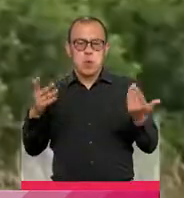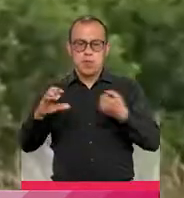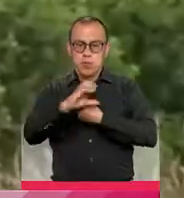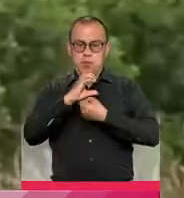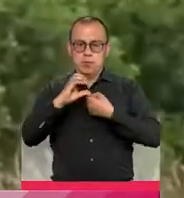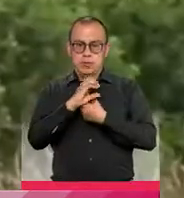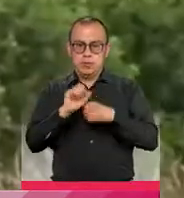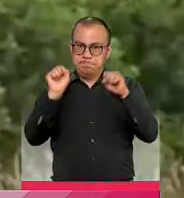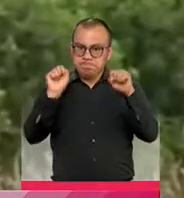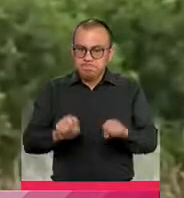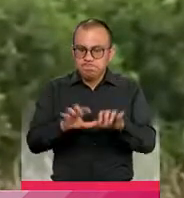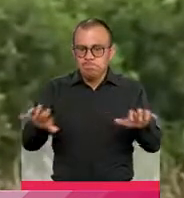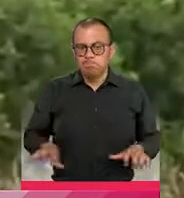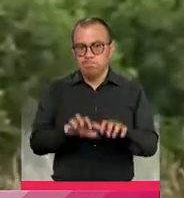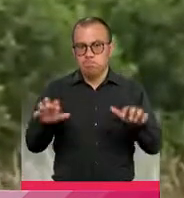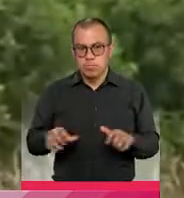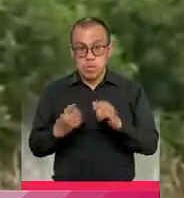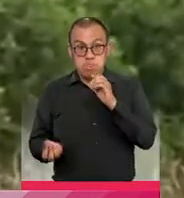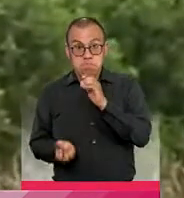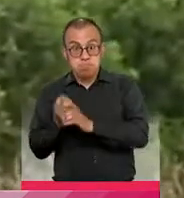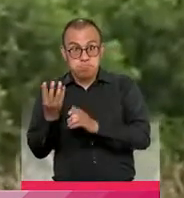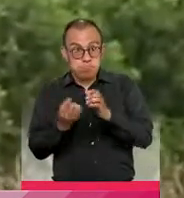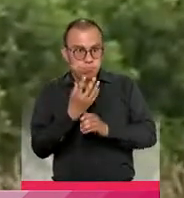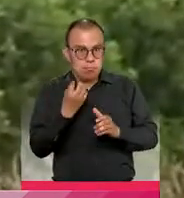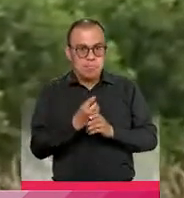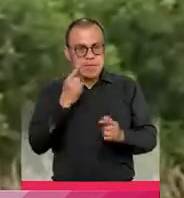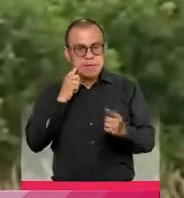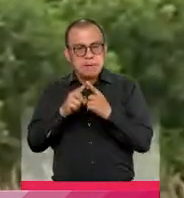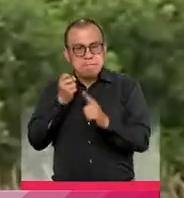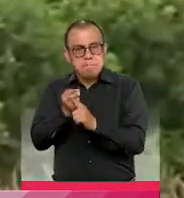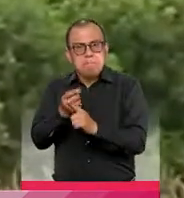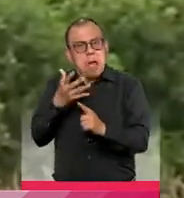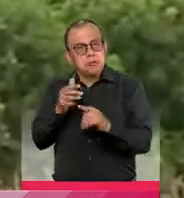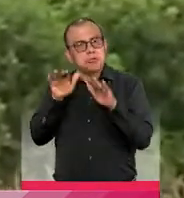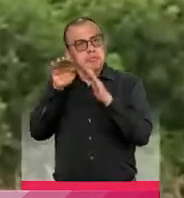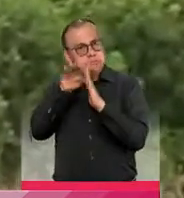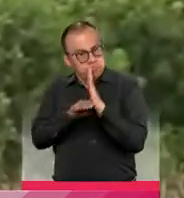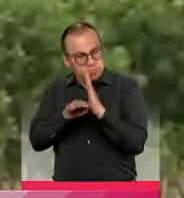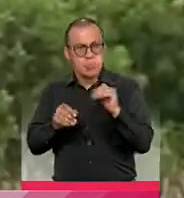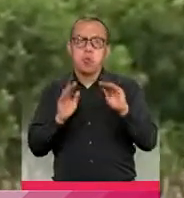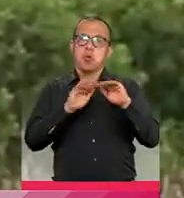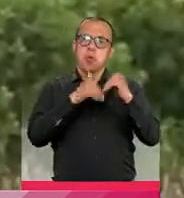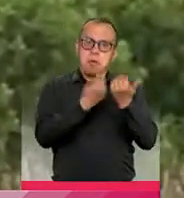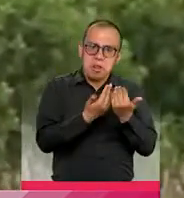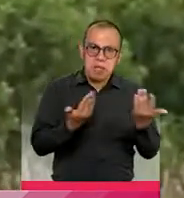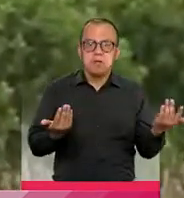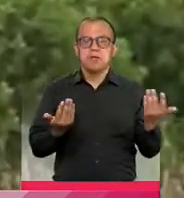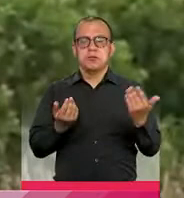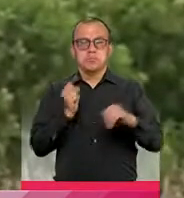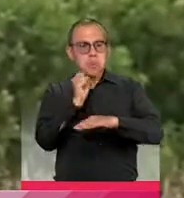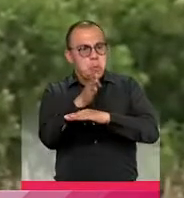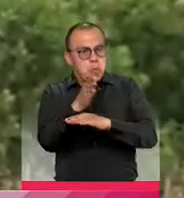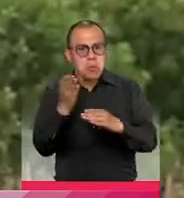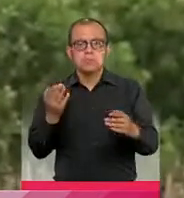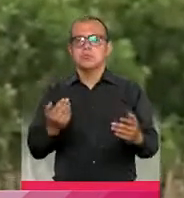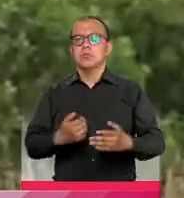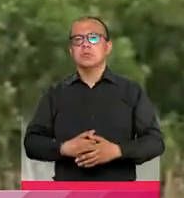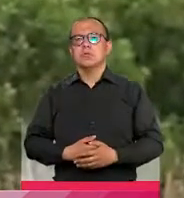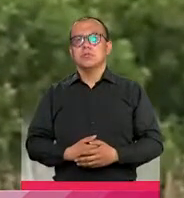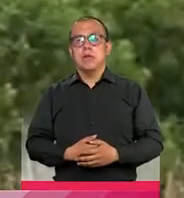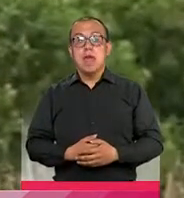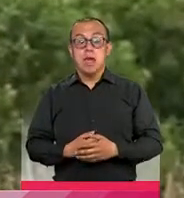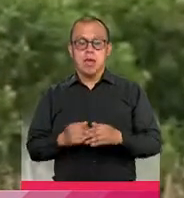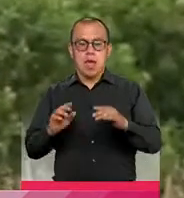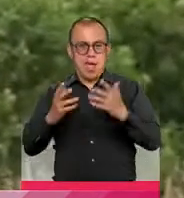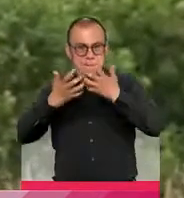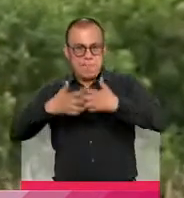ciudad. Puede haber actividades productivas de bajo impacto, puede haber colegios, clubes, cajas